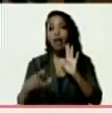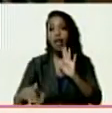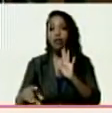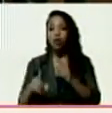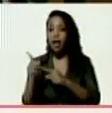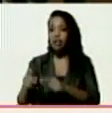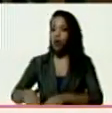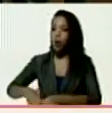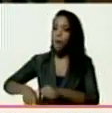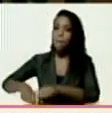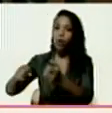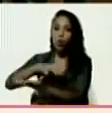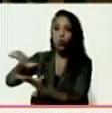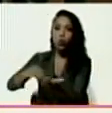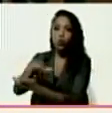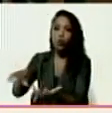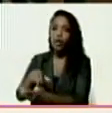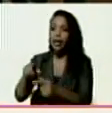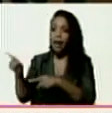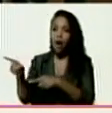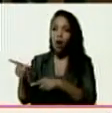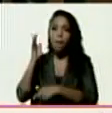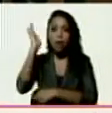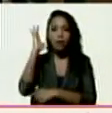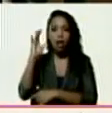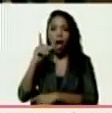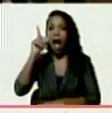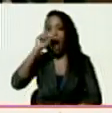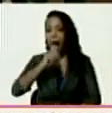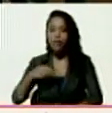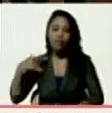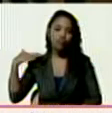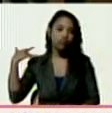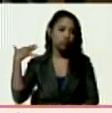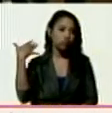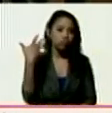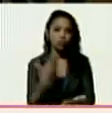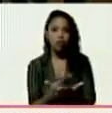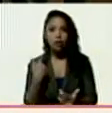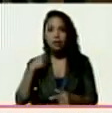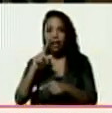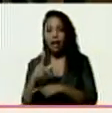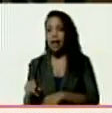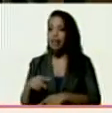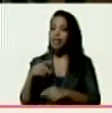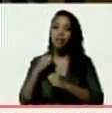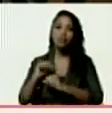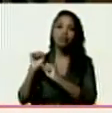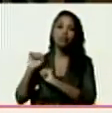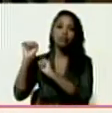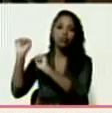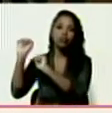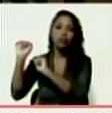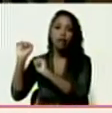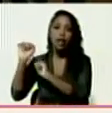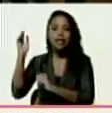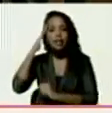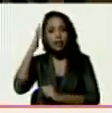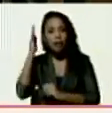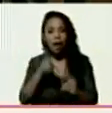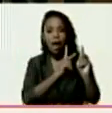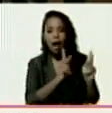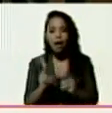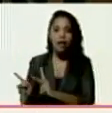daños que a los parlamentarios durante años y durante todas las gestiones se les negó, que era el derecho de saber la agenda